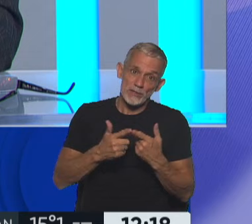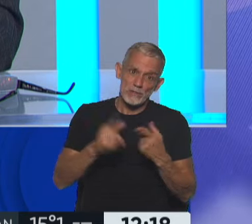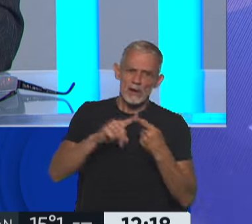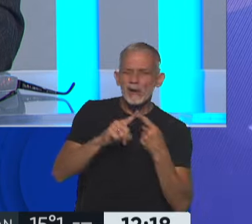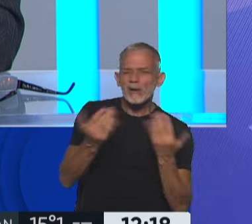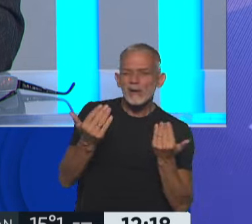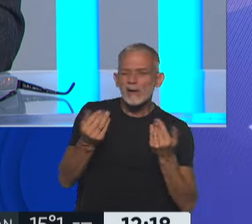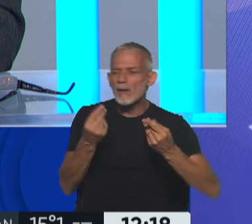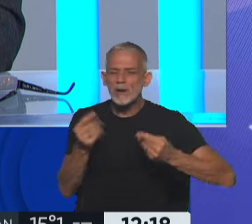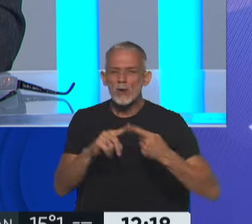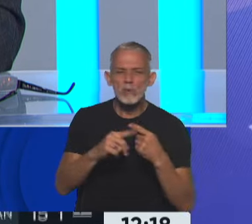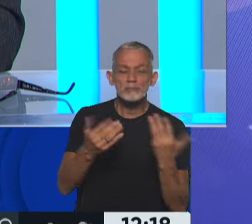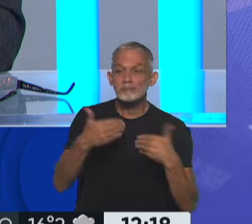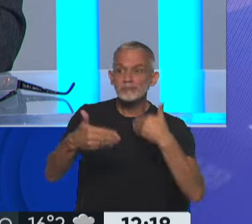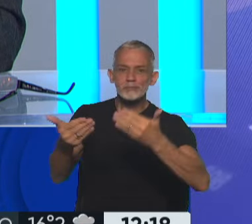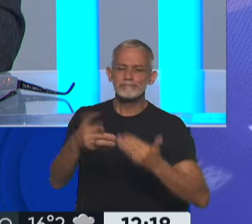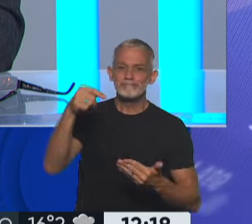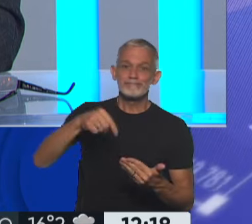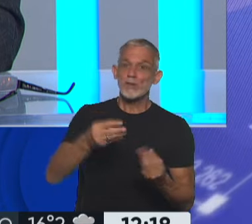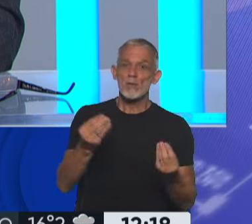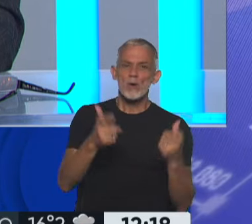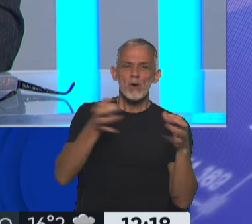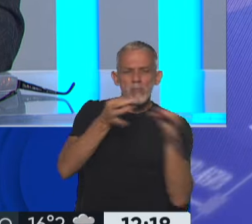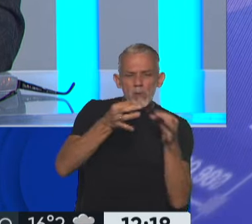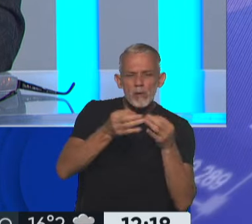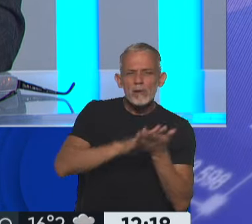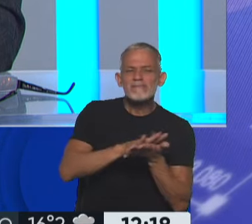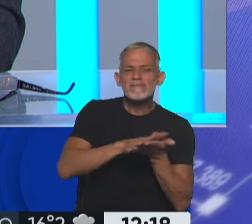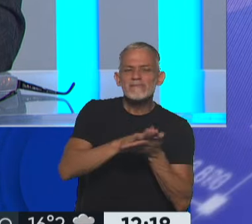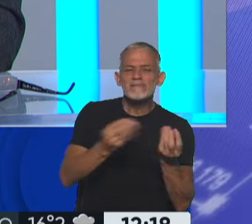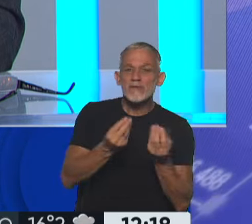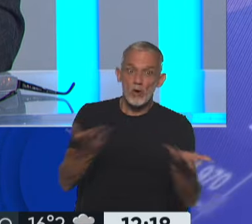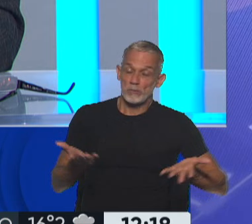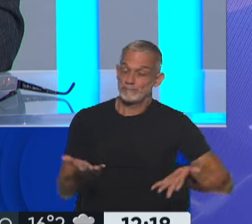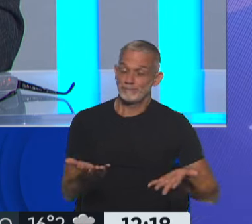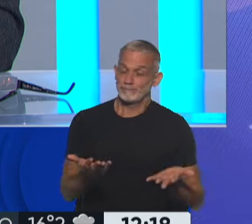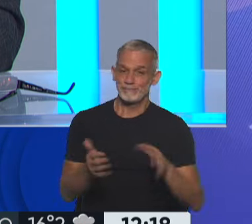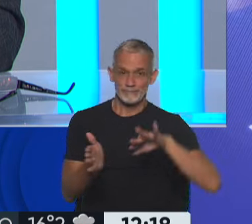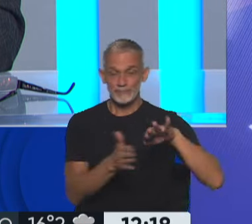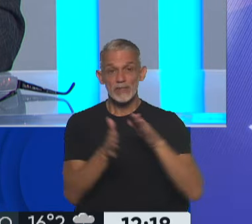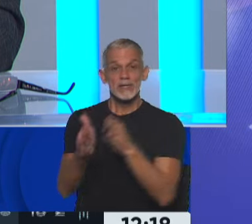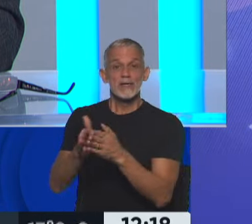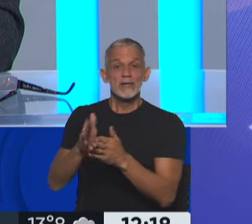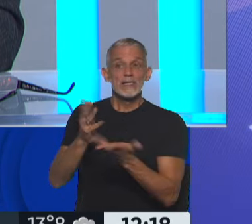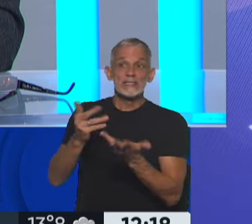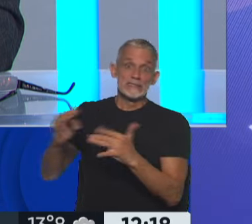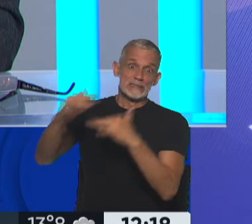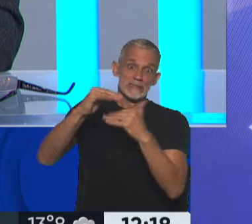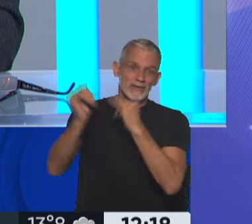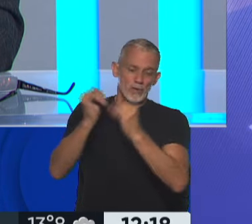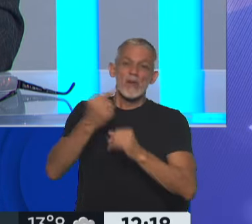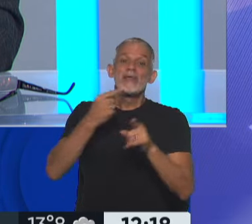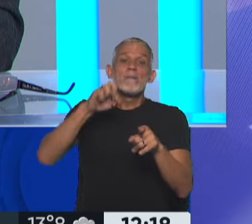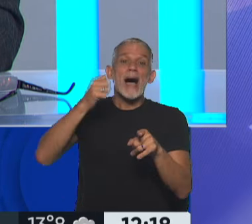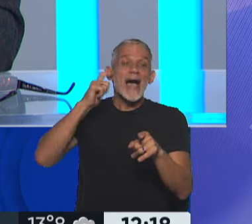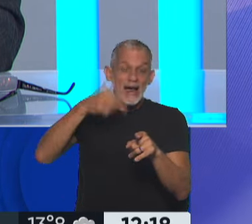ver cómo están transcurriendo por estas horas las conversaciones políticas y por otro lado hay información que señalan que Marcela